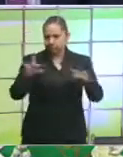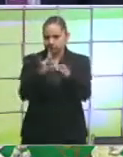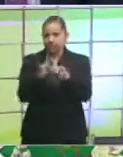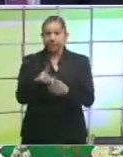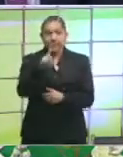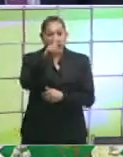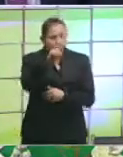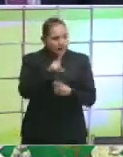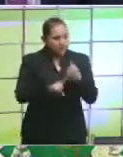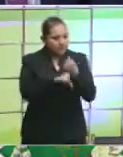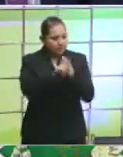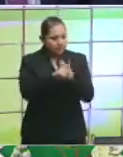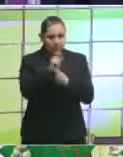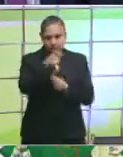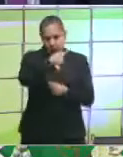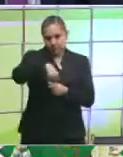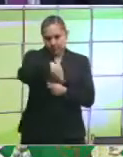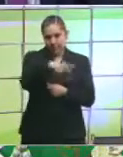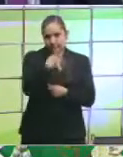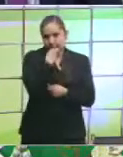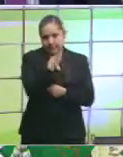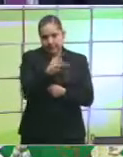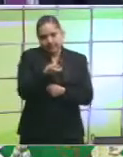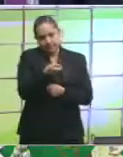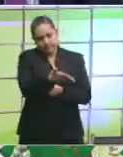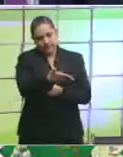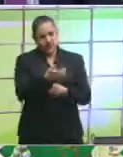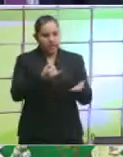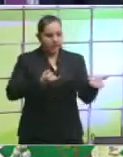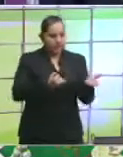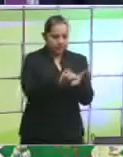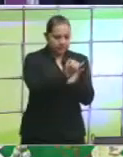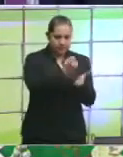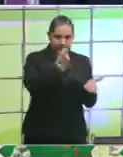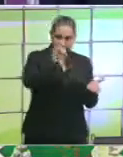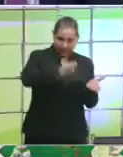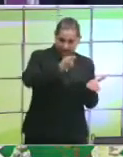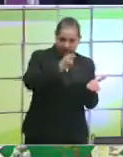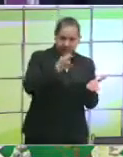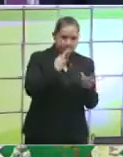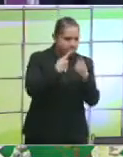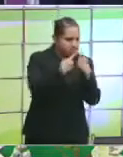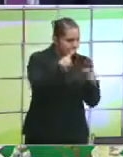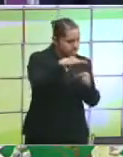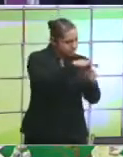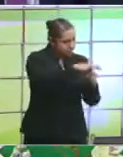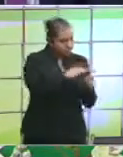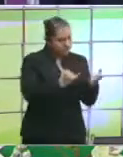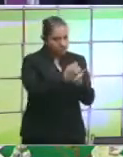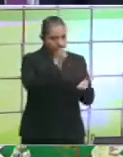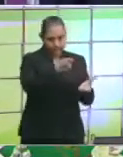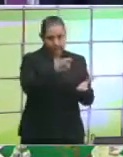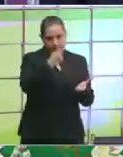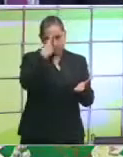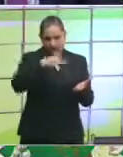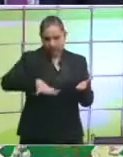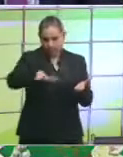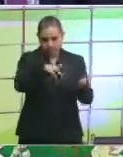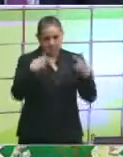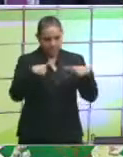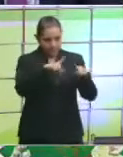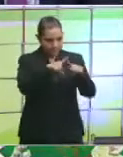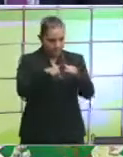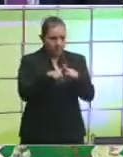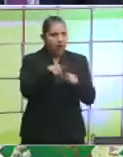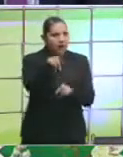llaman ciudadanas y ahí creo que tenemos experiencias distintas si ustedes analizan no voy a analizar las sentencias del